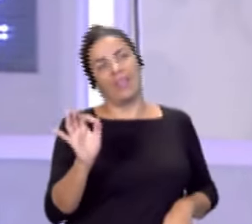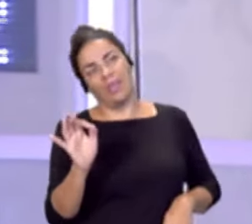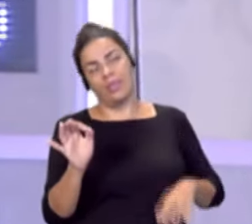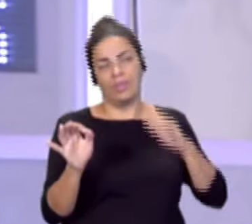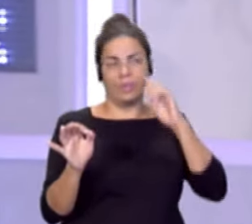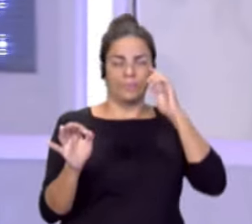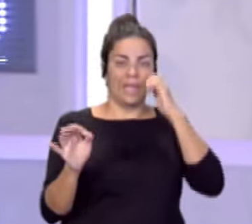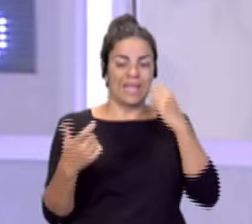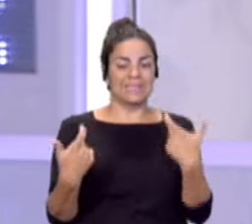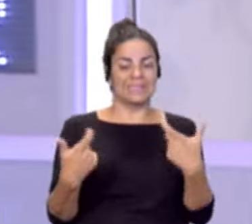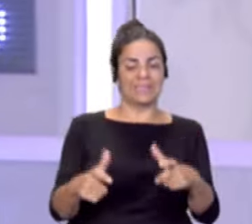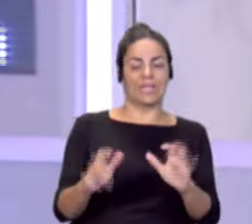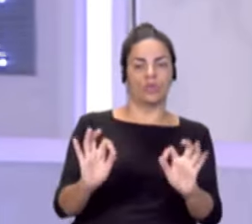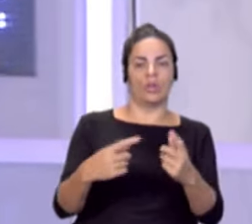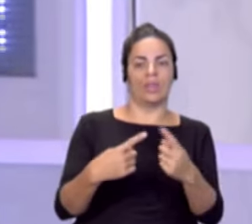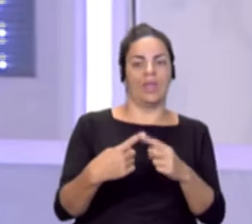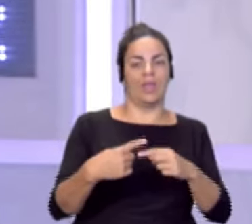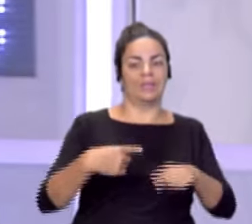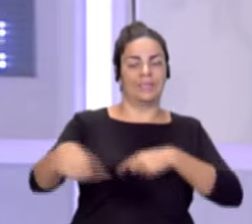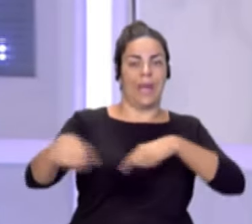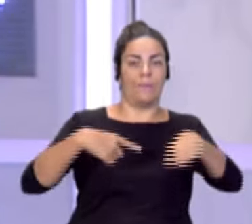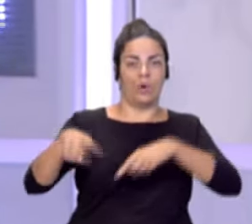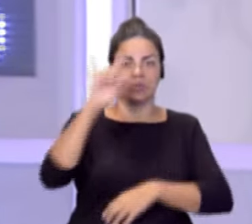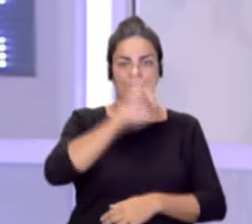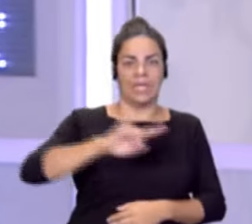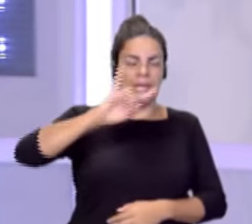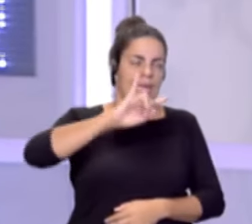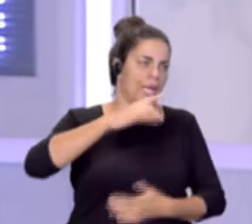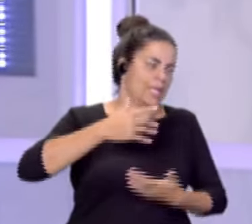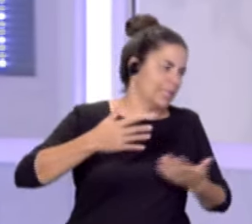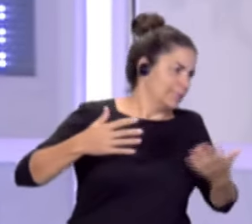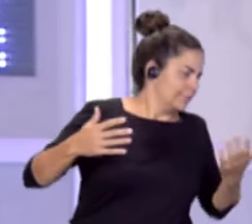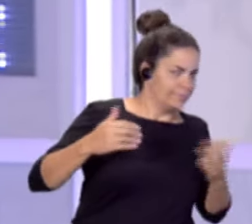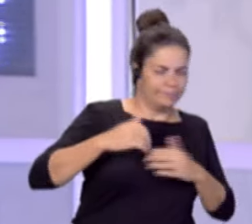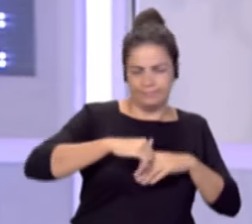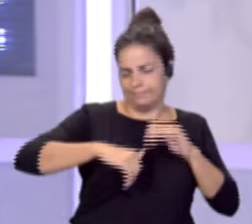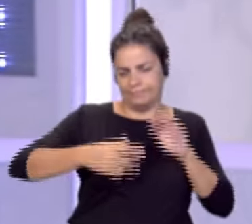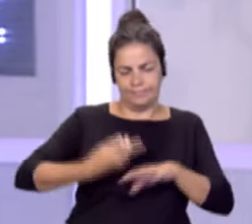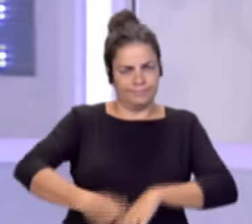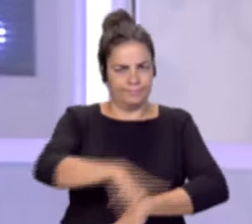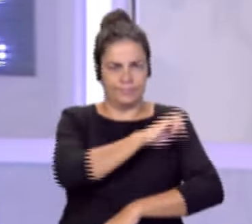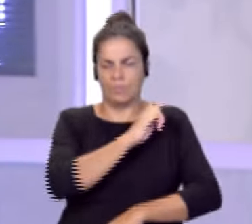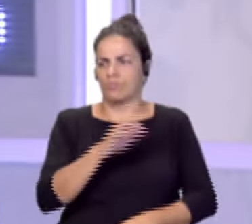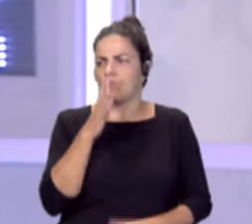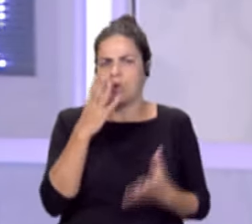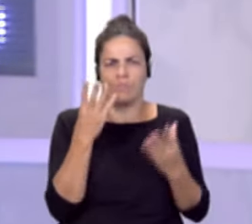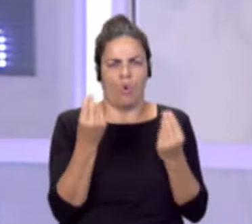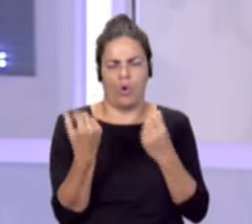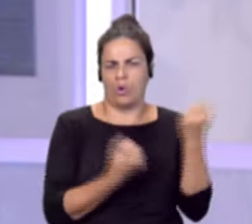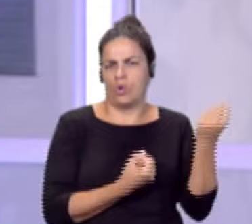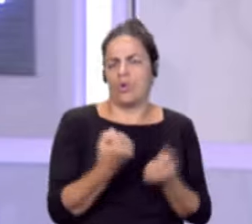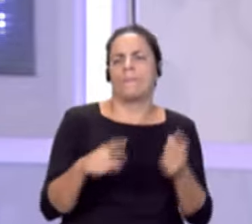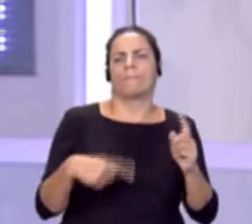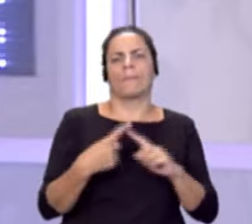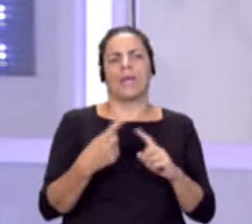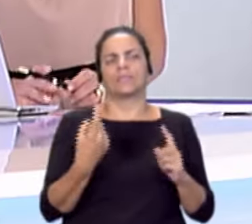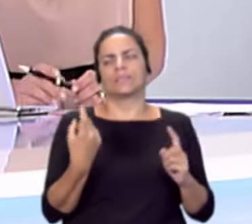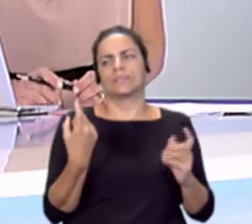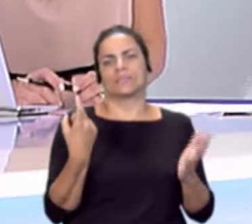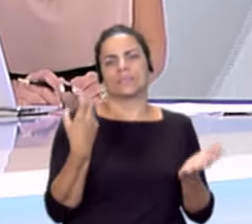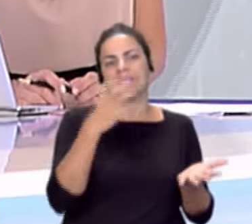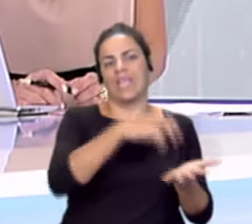el sector del transporte en Canarias es un sector sobresaturado. Tenemos una sobrecarga de vehículos. Unas infraestructuras, además, con de alguna forma